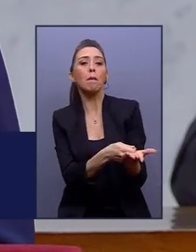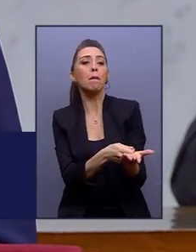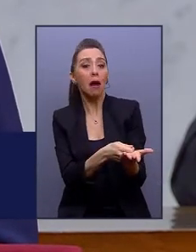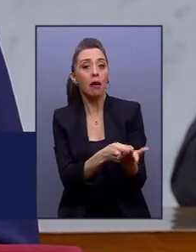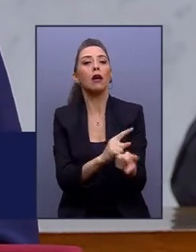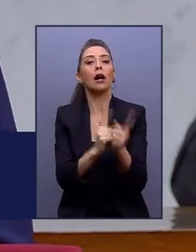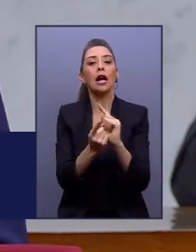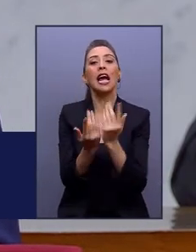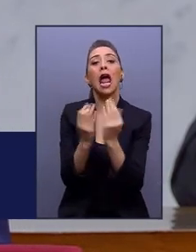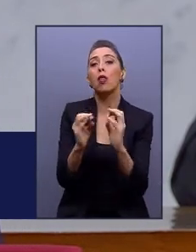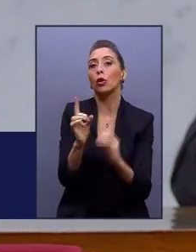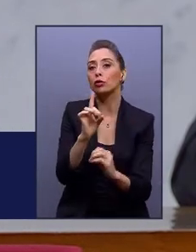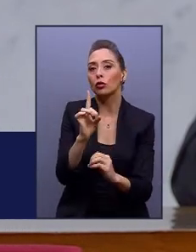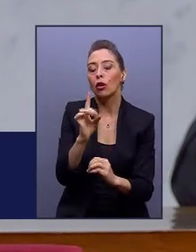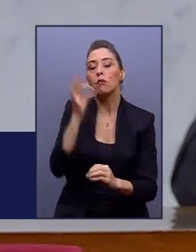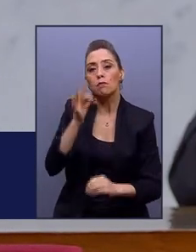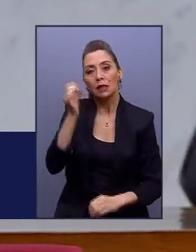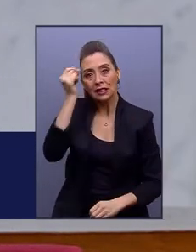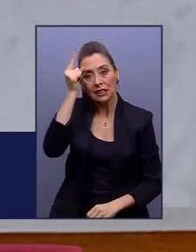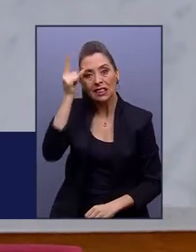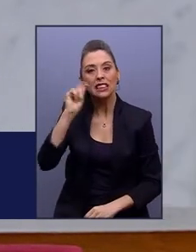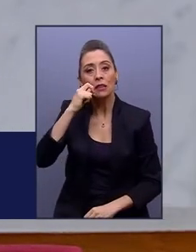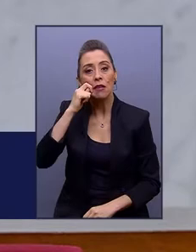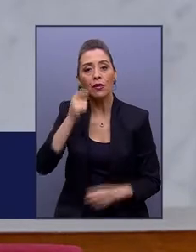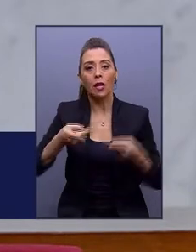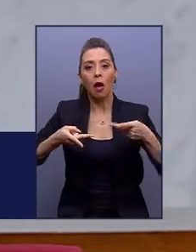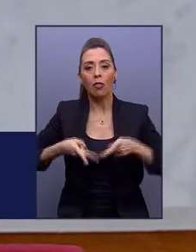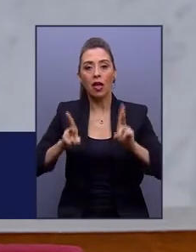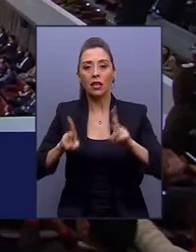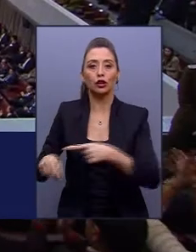educación entendida como derecho social.